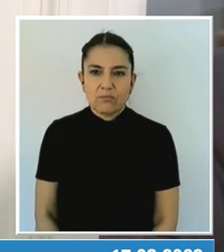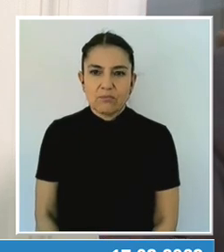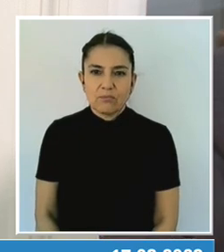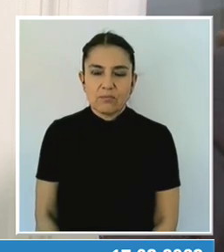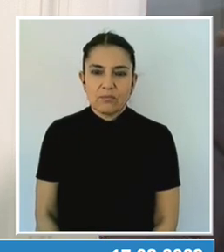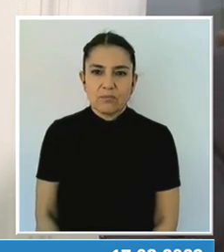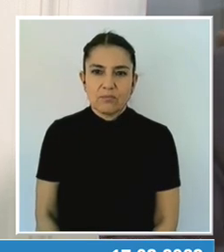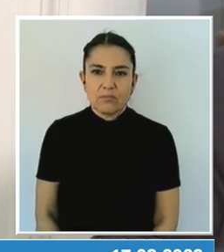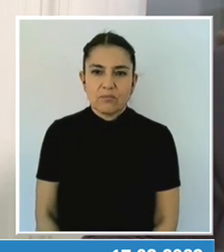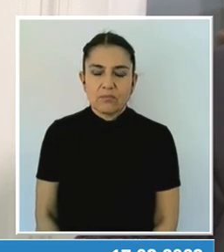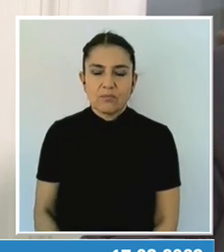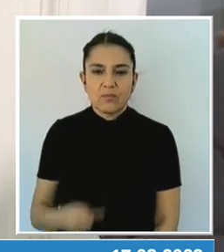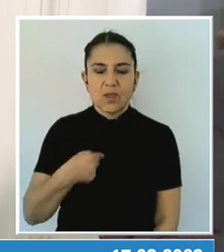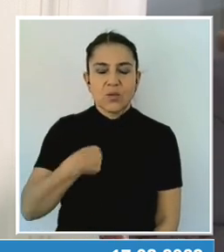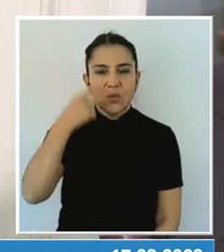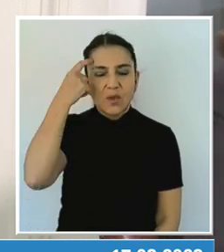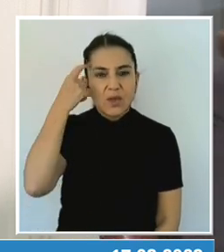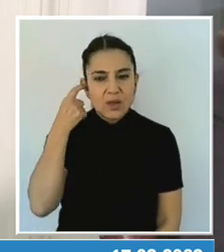yo creo que